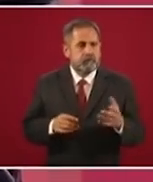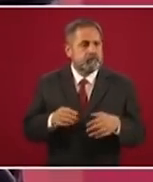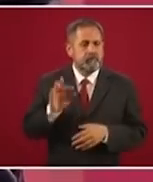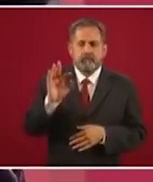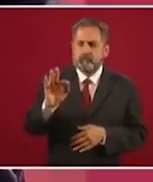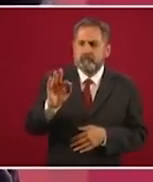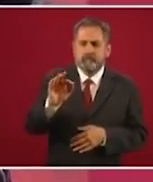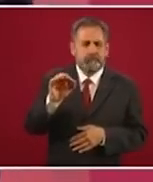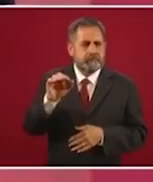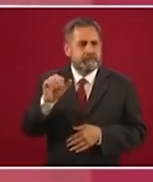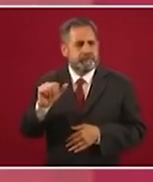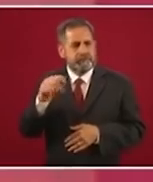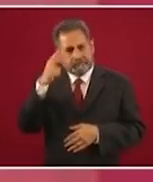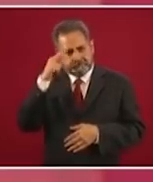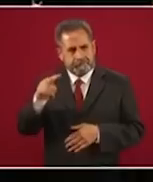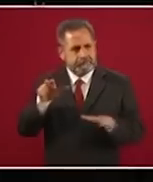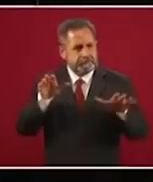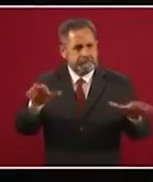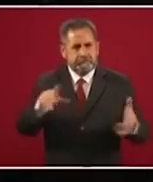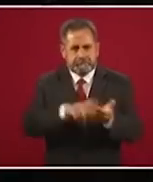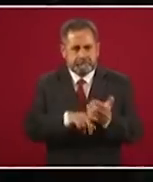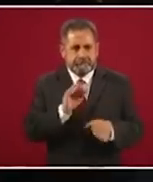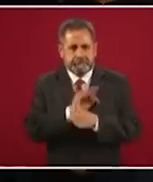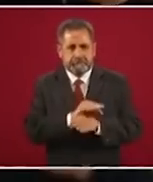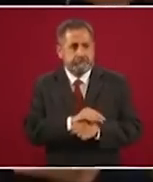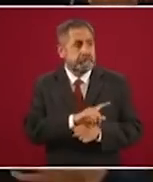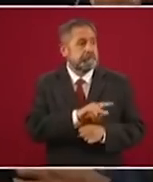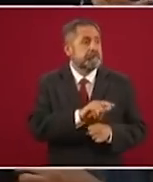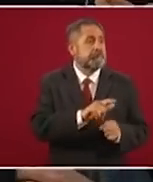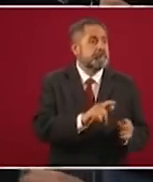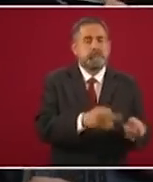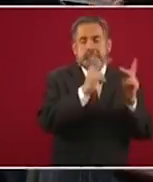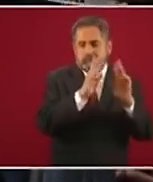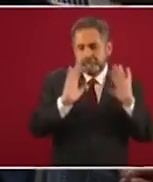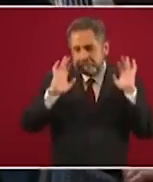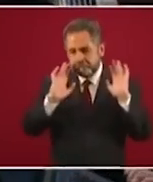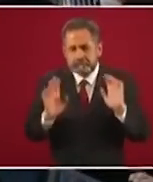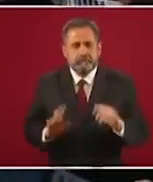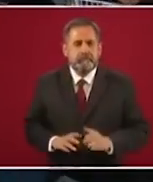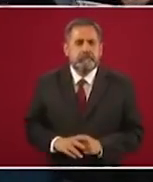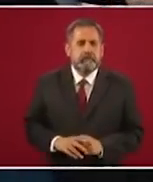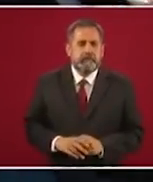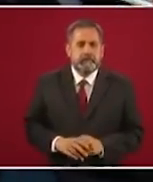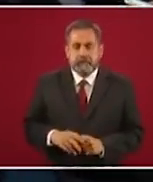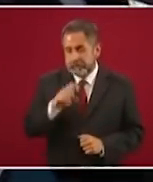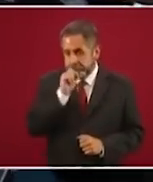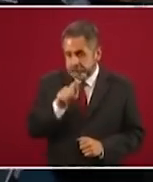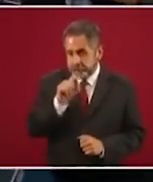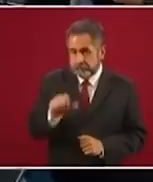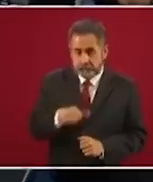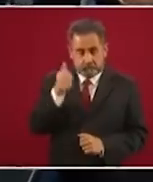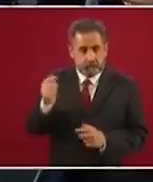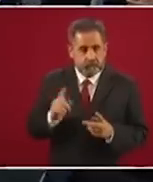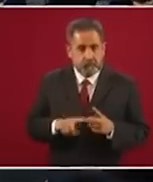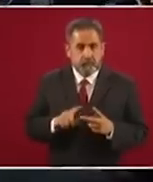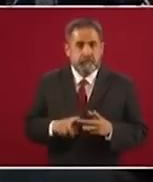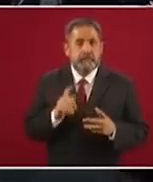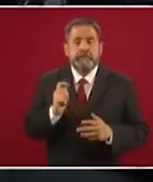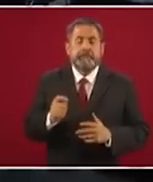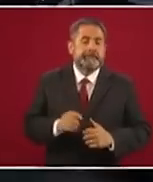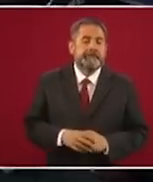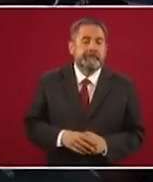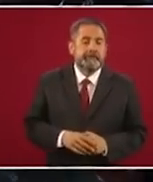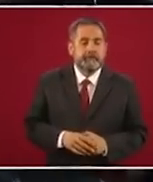Aérea, mientras se vende o demás. Bueno, también lo otro es